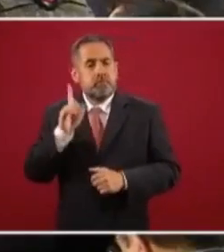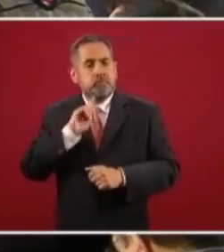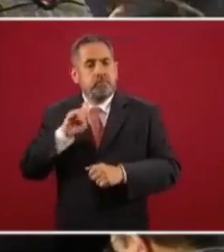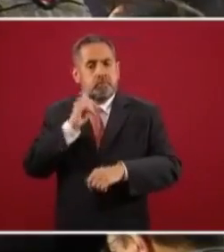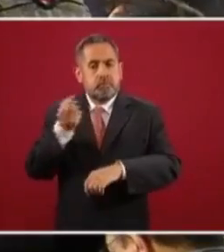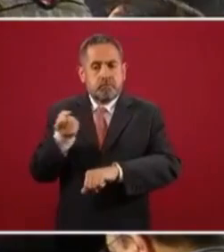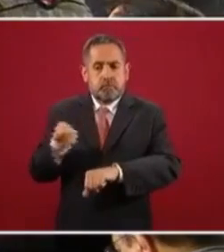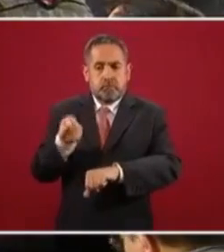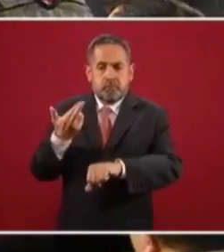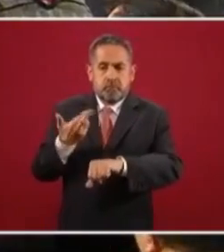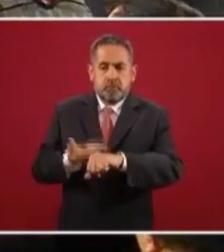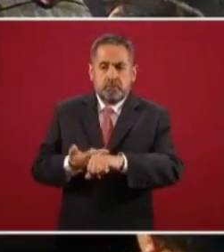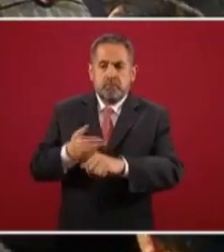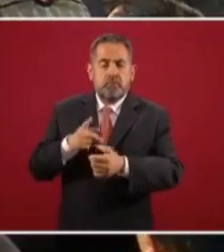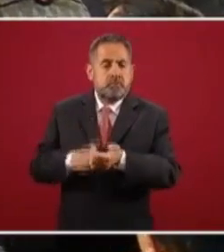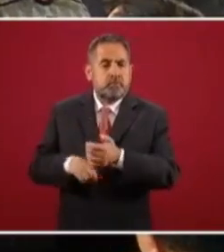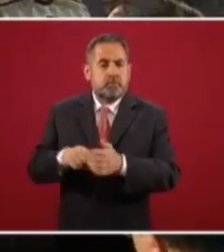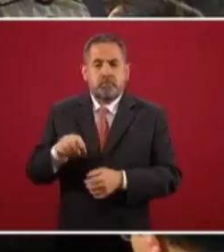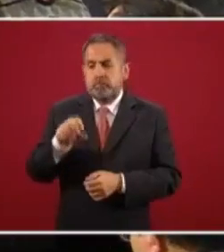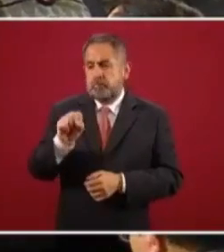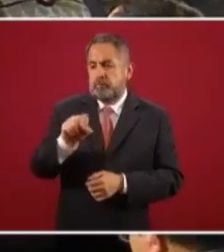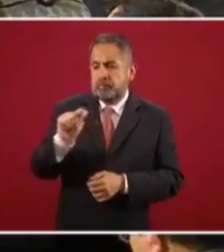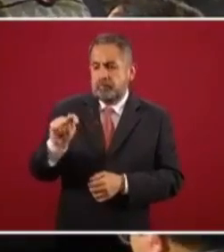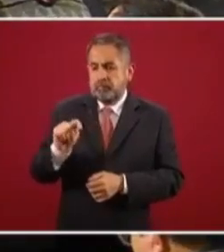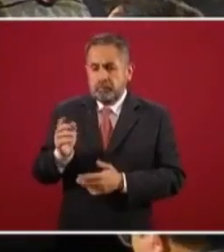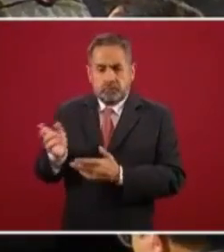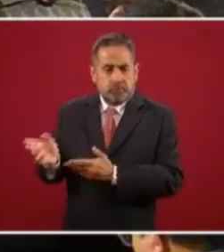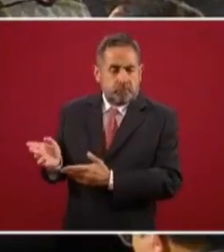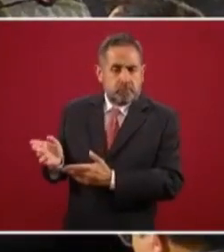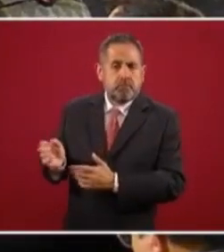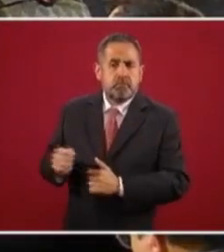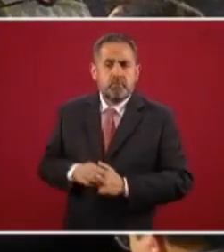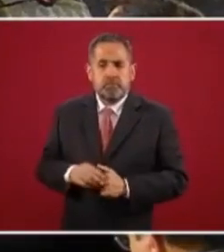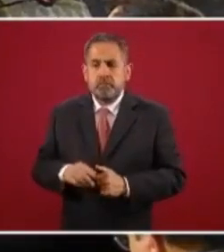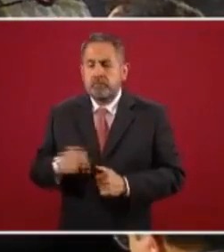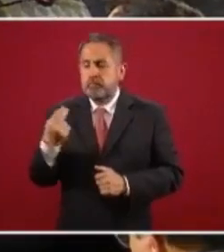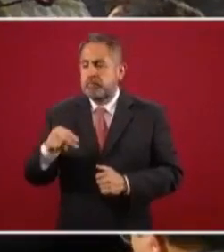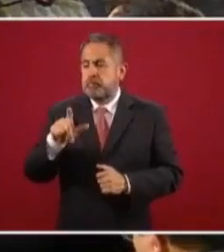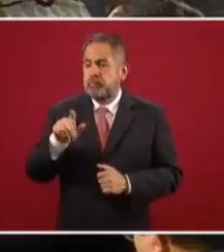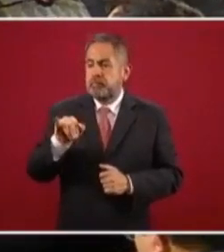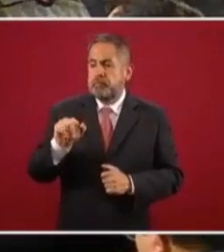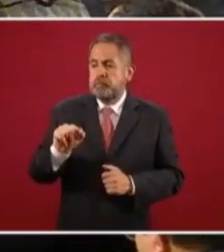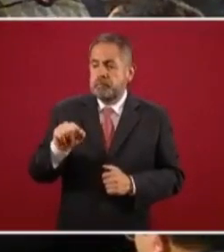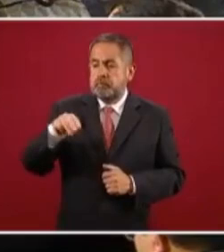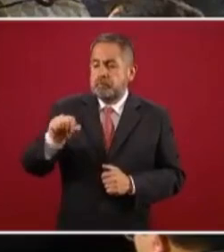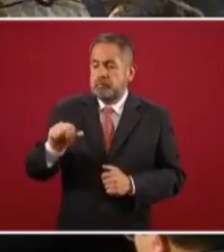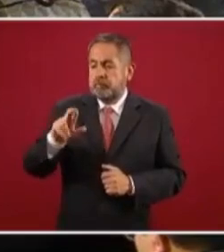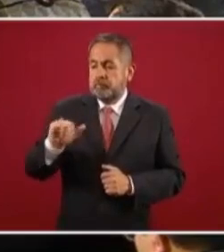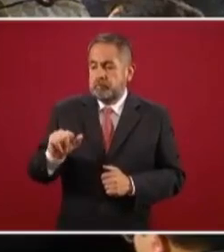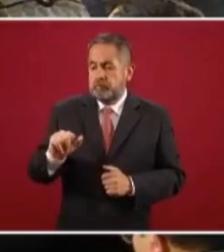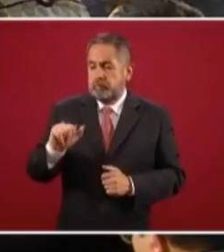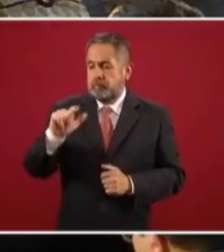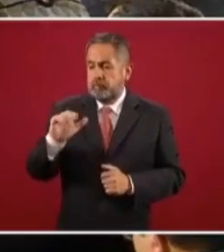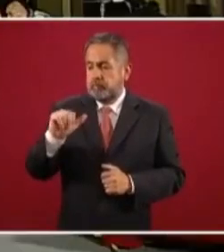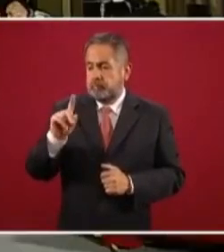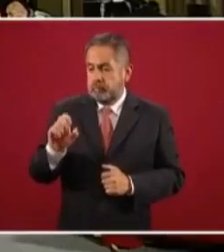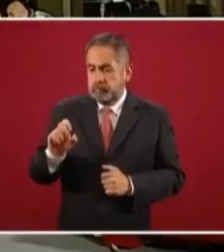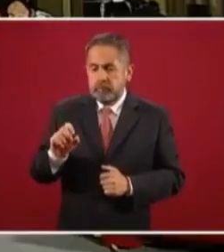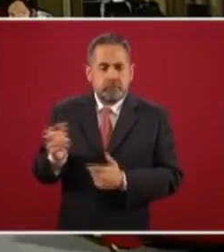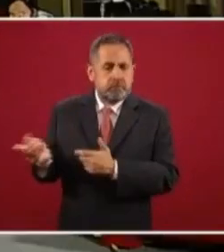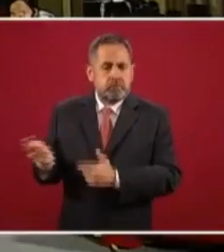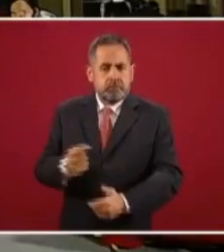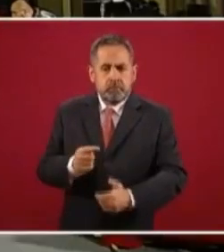secretaria del Trabajo, a Luisa María Alcalde, que nos explique sobre